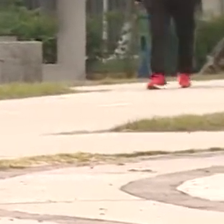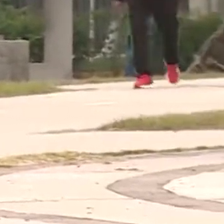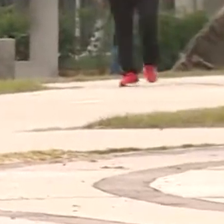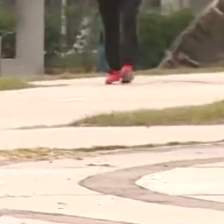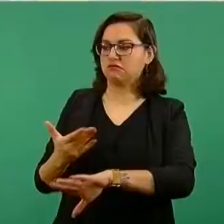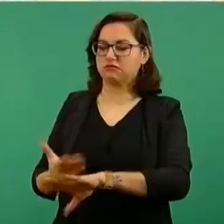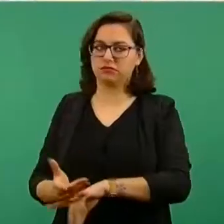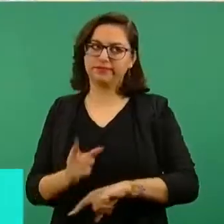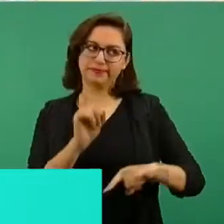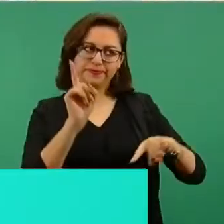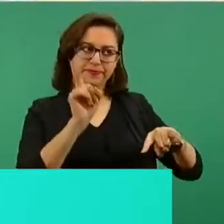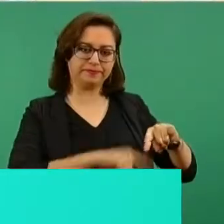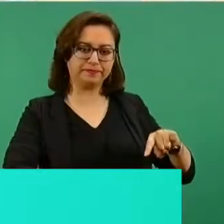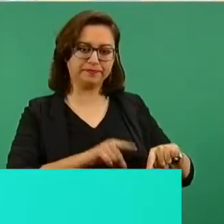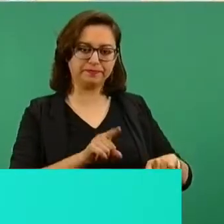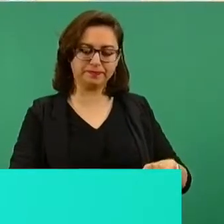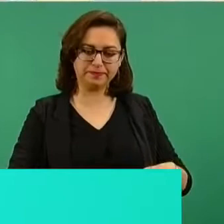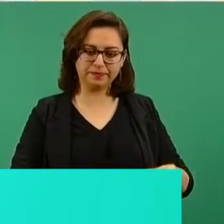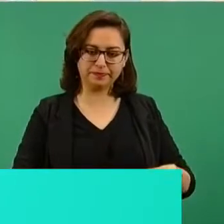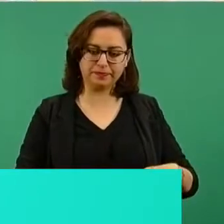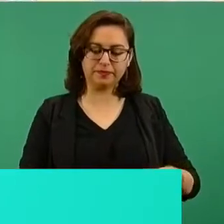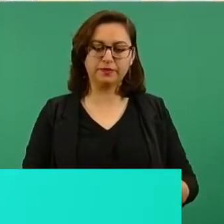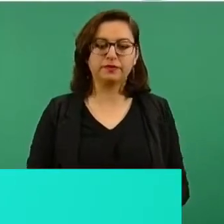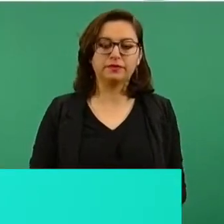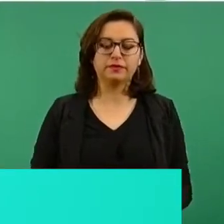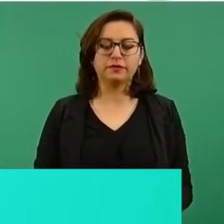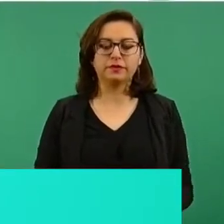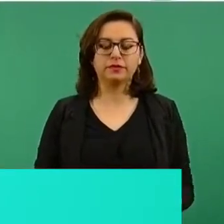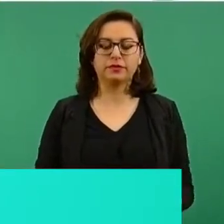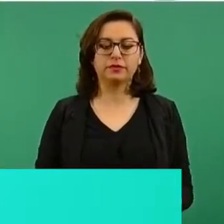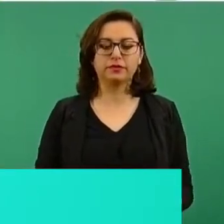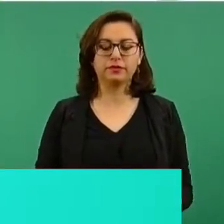para su bienestar. Y no hay tolerancia